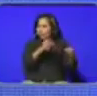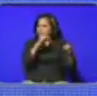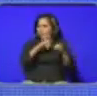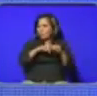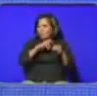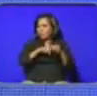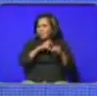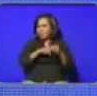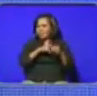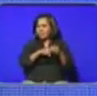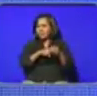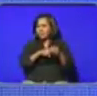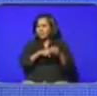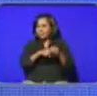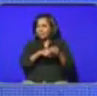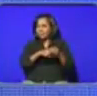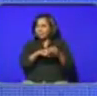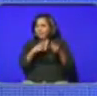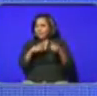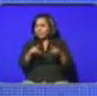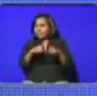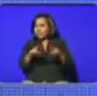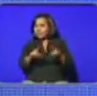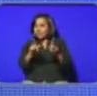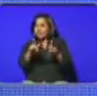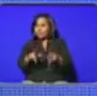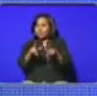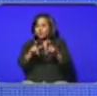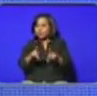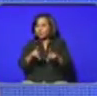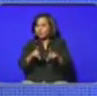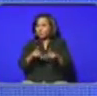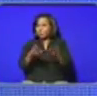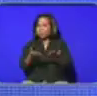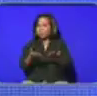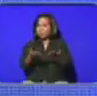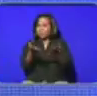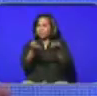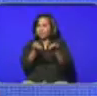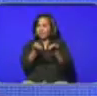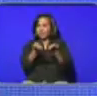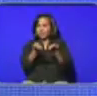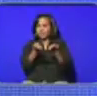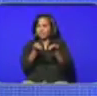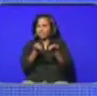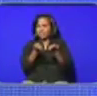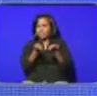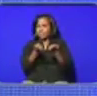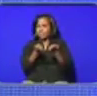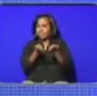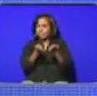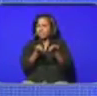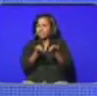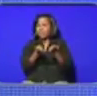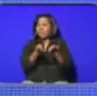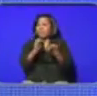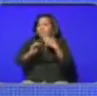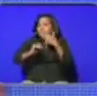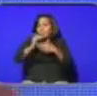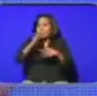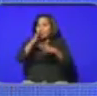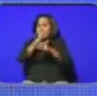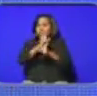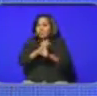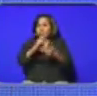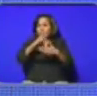23 actores, la necesidad de establecer o trazar en los próximos años cuál es